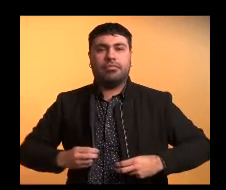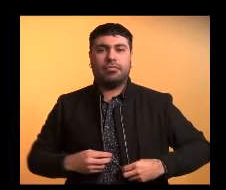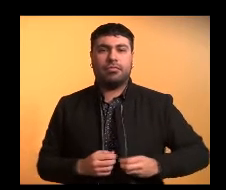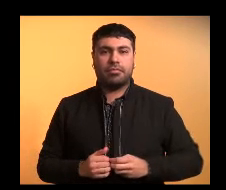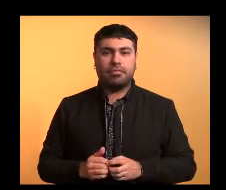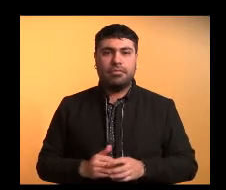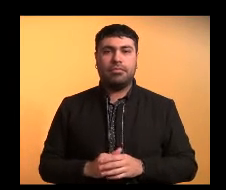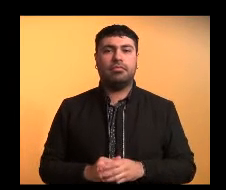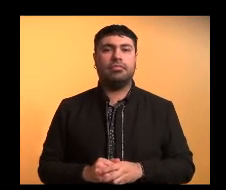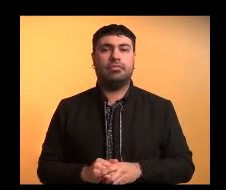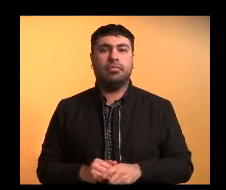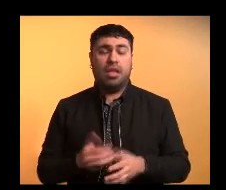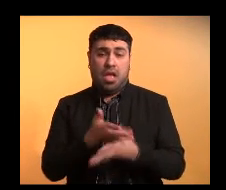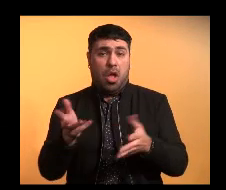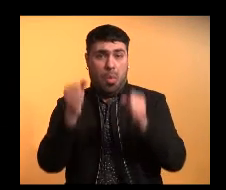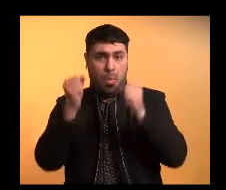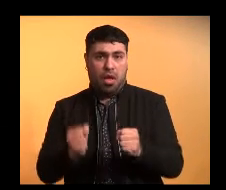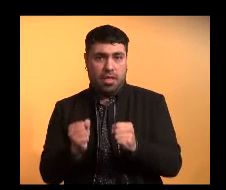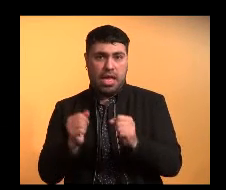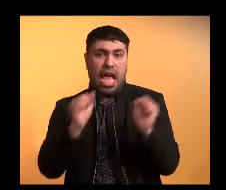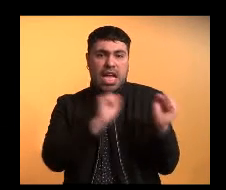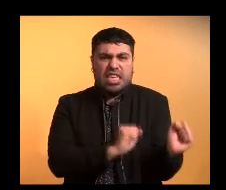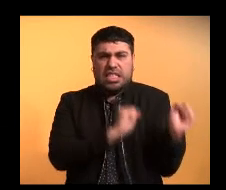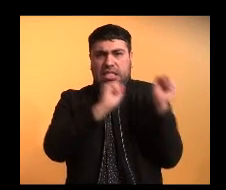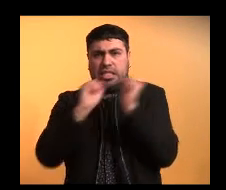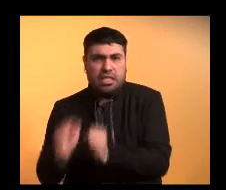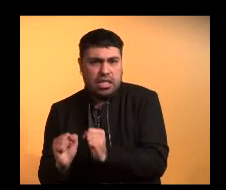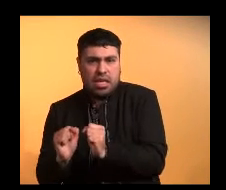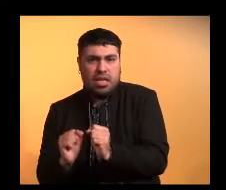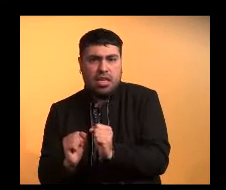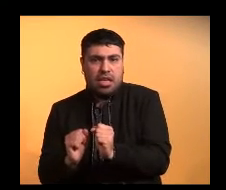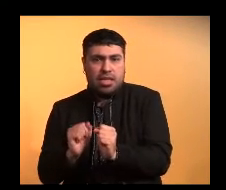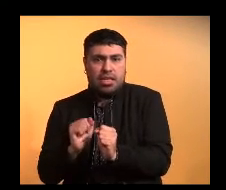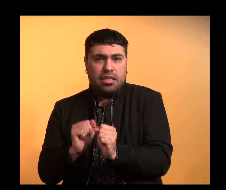adaptada para resistir varias horas sin agua.